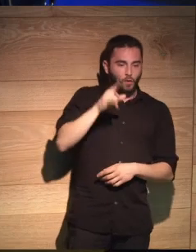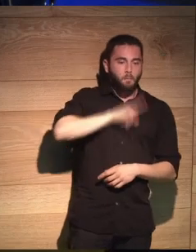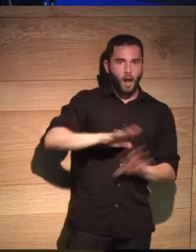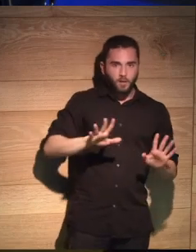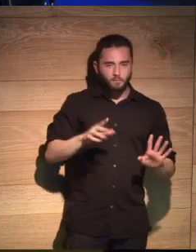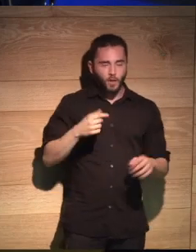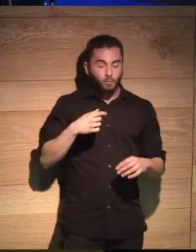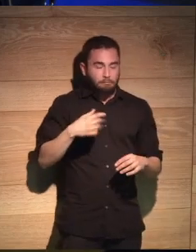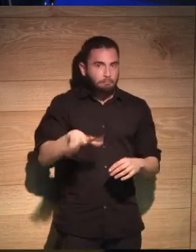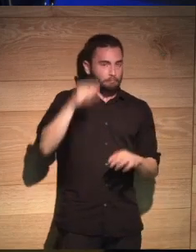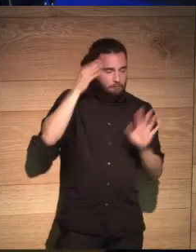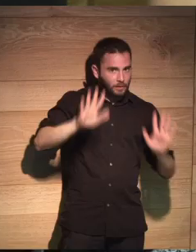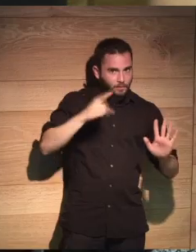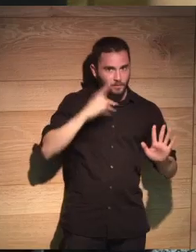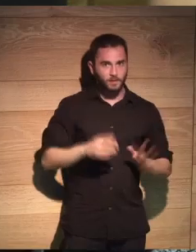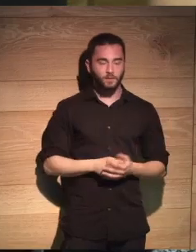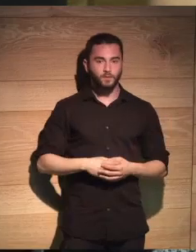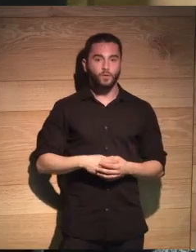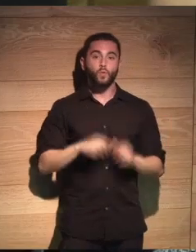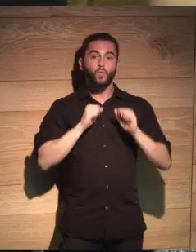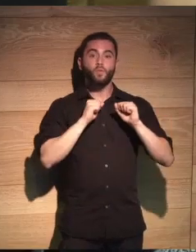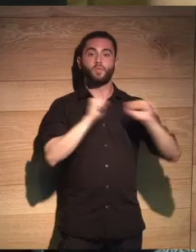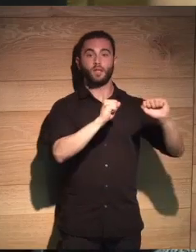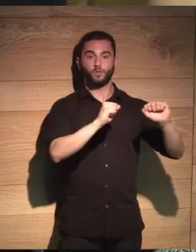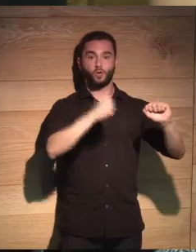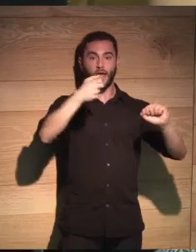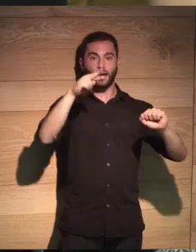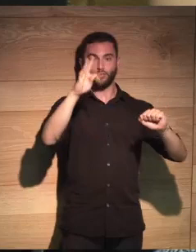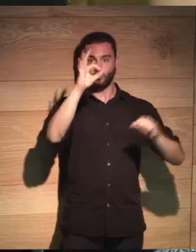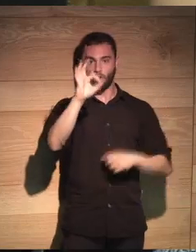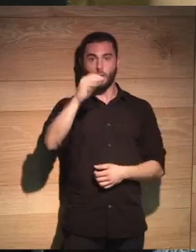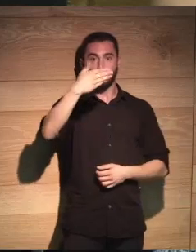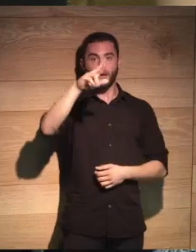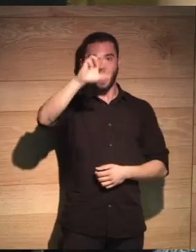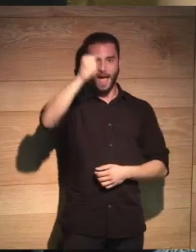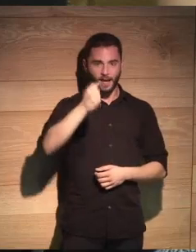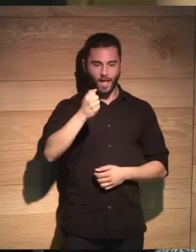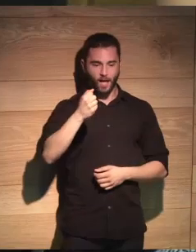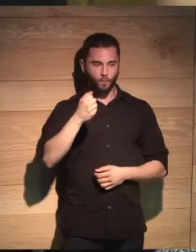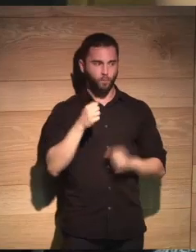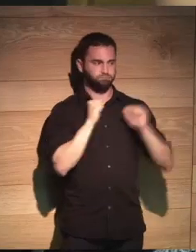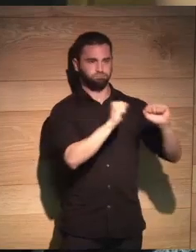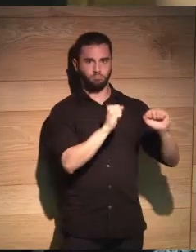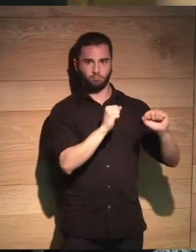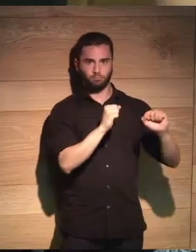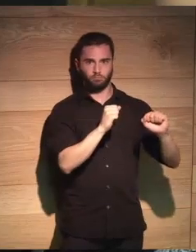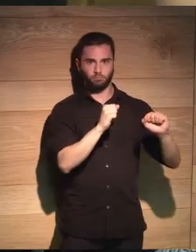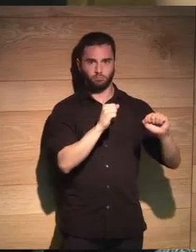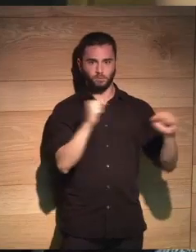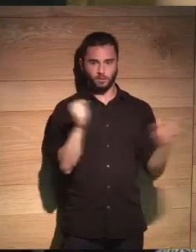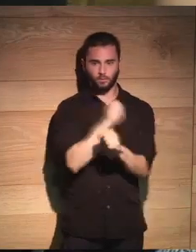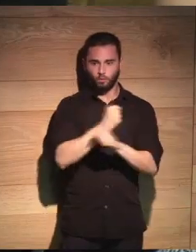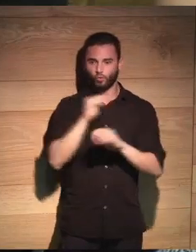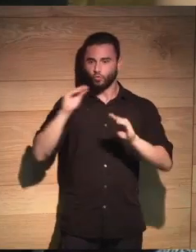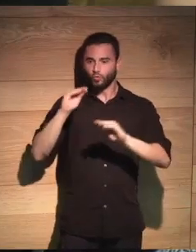me ha llegado así, a un censor, Arturo Barea, como muy implacable, cumpliendo al pie de la letra su trabajo que le